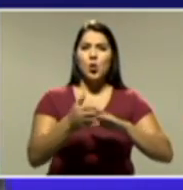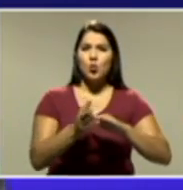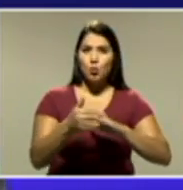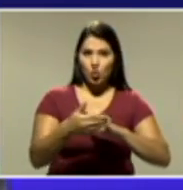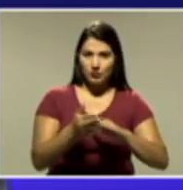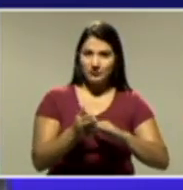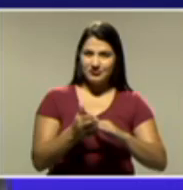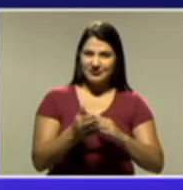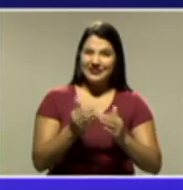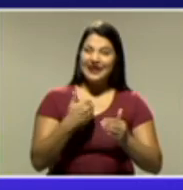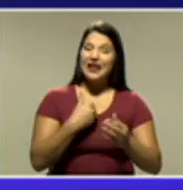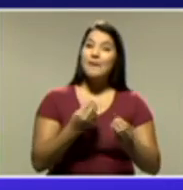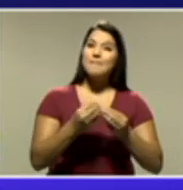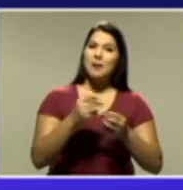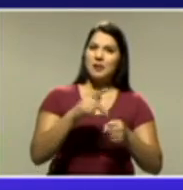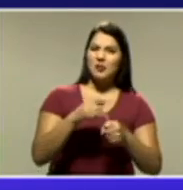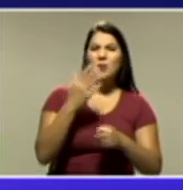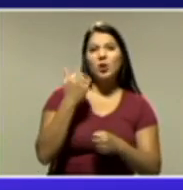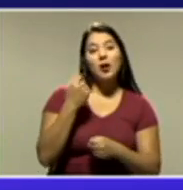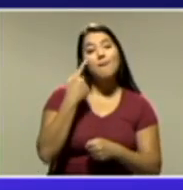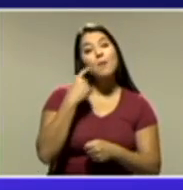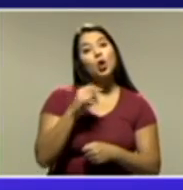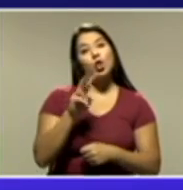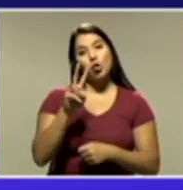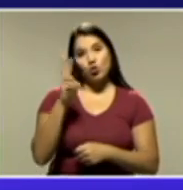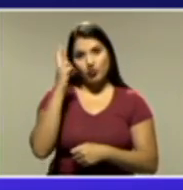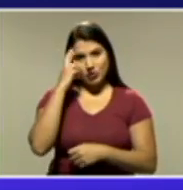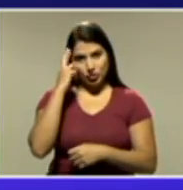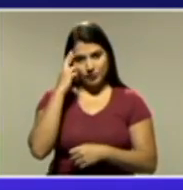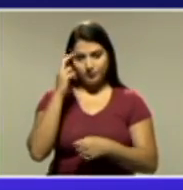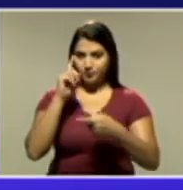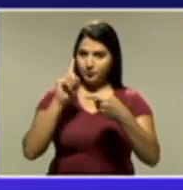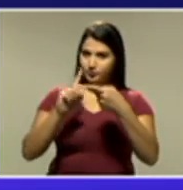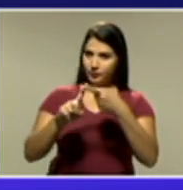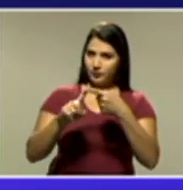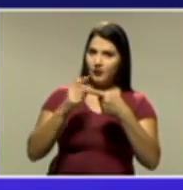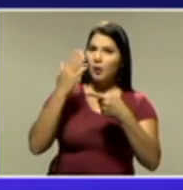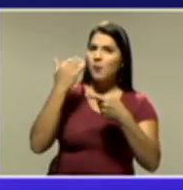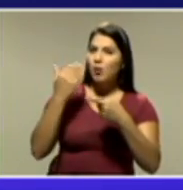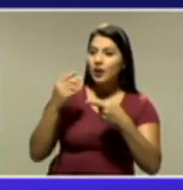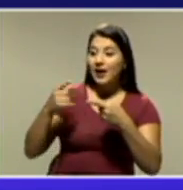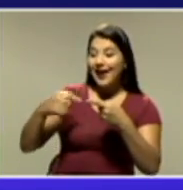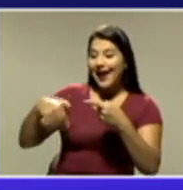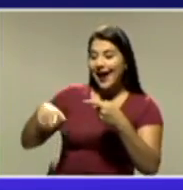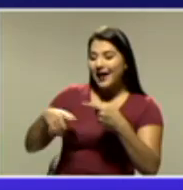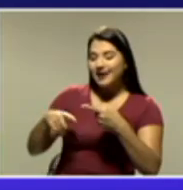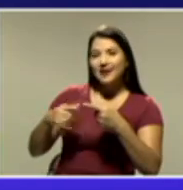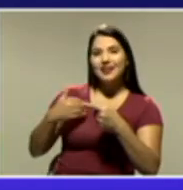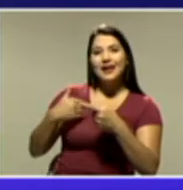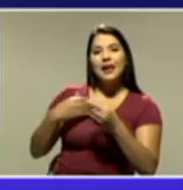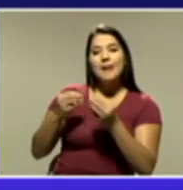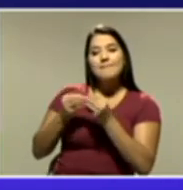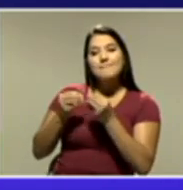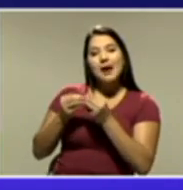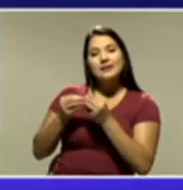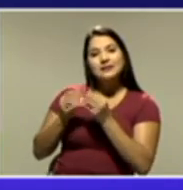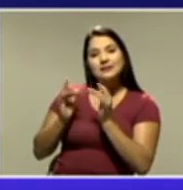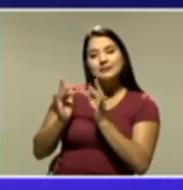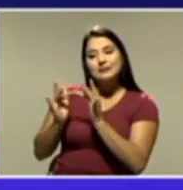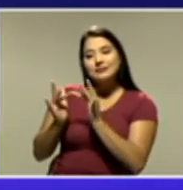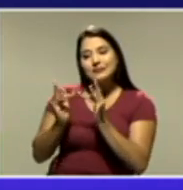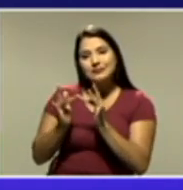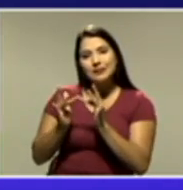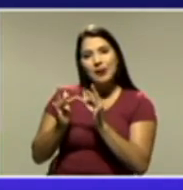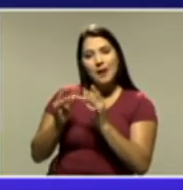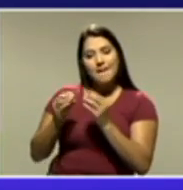país, por 2 razones fundamentales. Primero, porque hay un sentido de comunidad que no existe. Más arraigado. Claro que sí, no